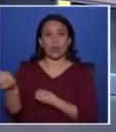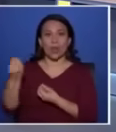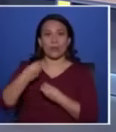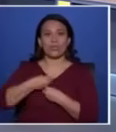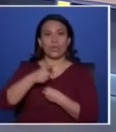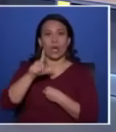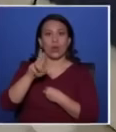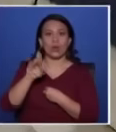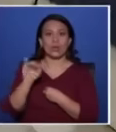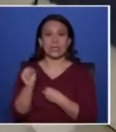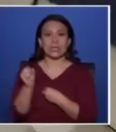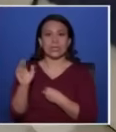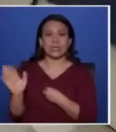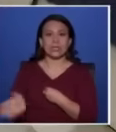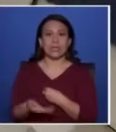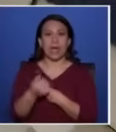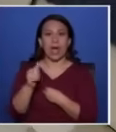Zúñiga.